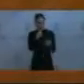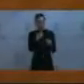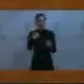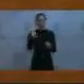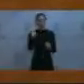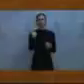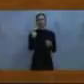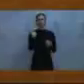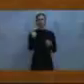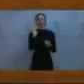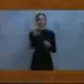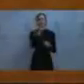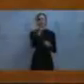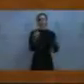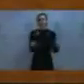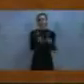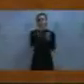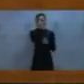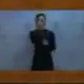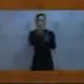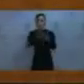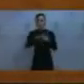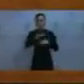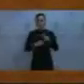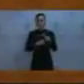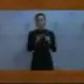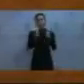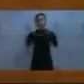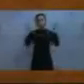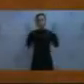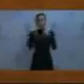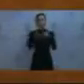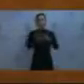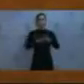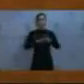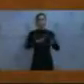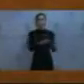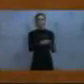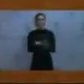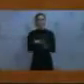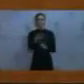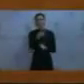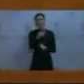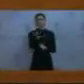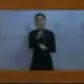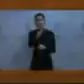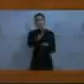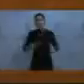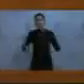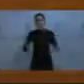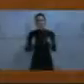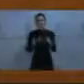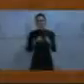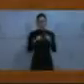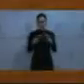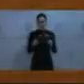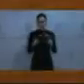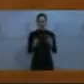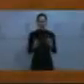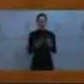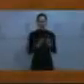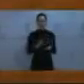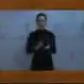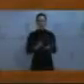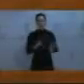acciones concretas a tomar y que supondría la mejora en la atención de unos cientos de asturianos que vivían en el